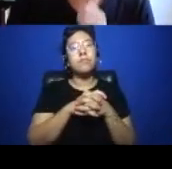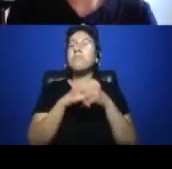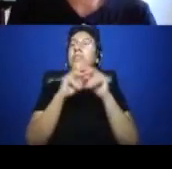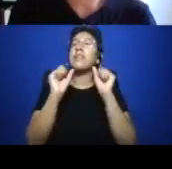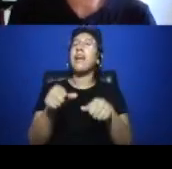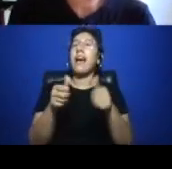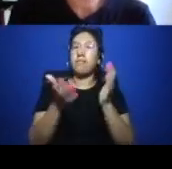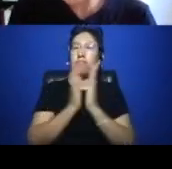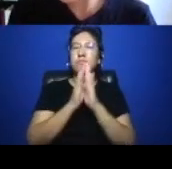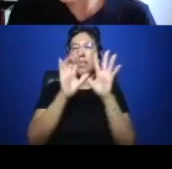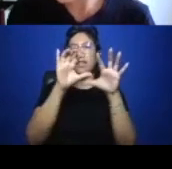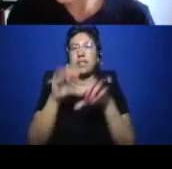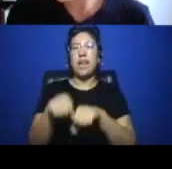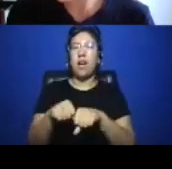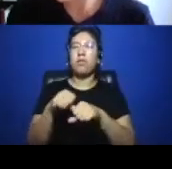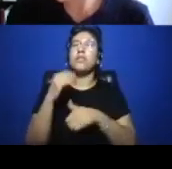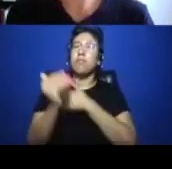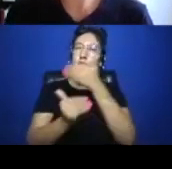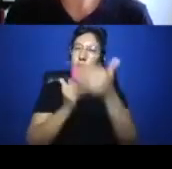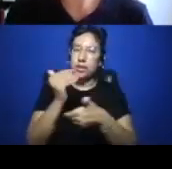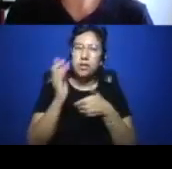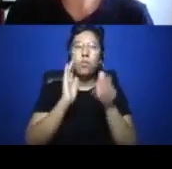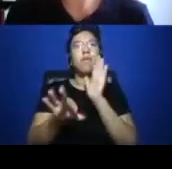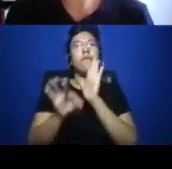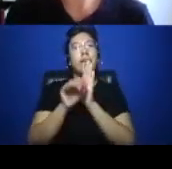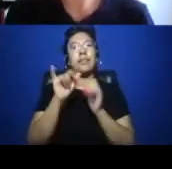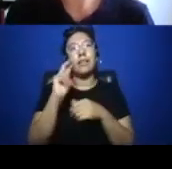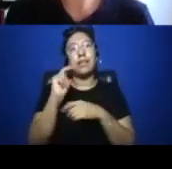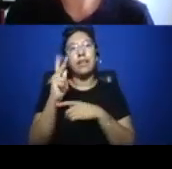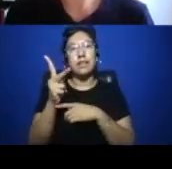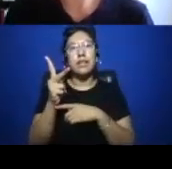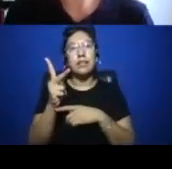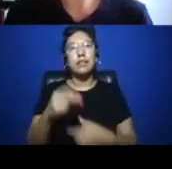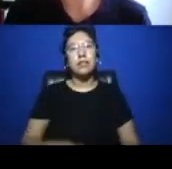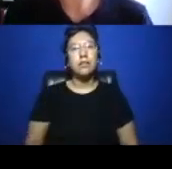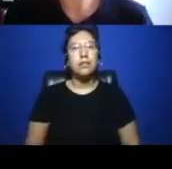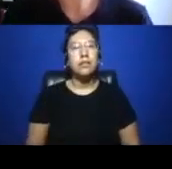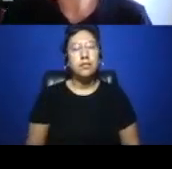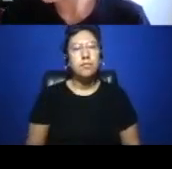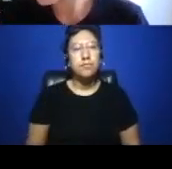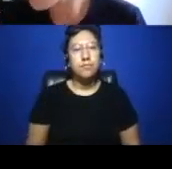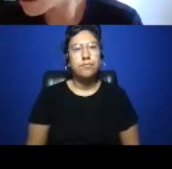o cómo que bajen esas. Hay un proceso y voy a encontrar el enlace aquí.